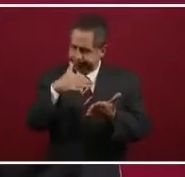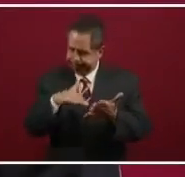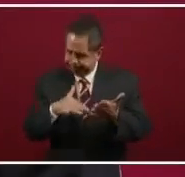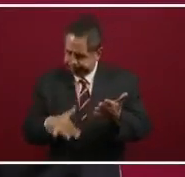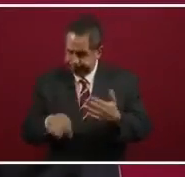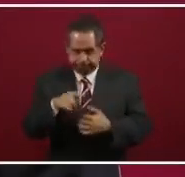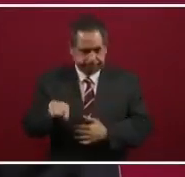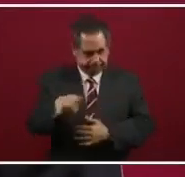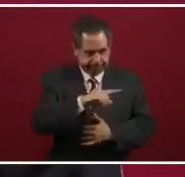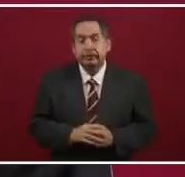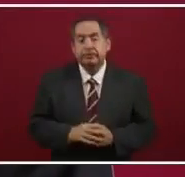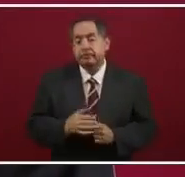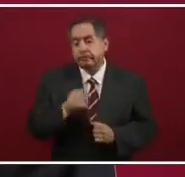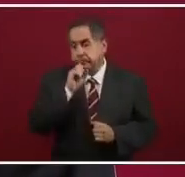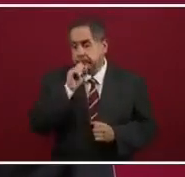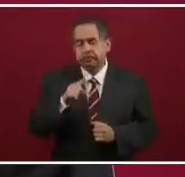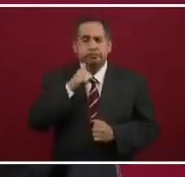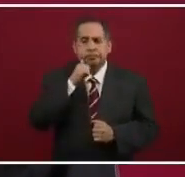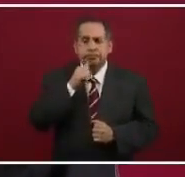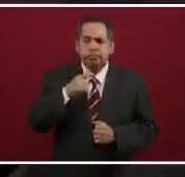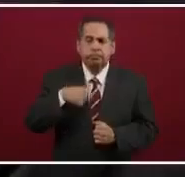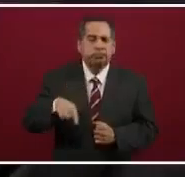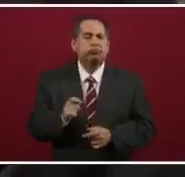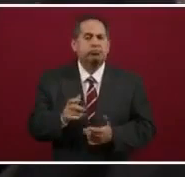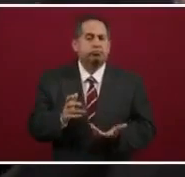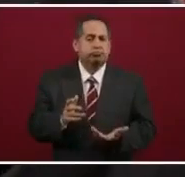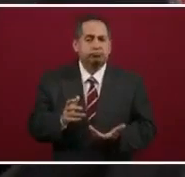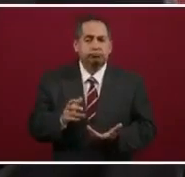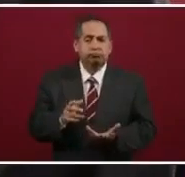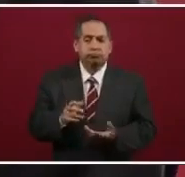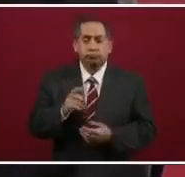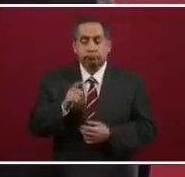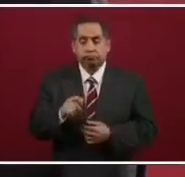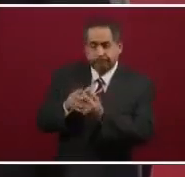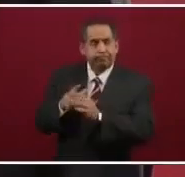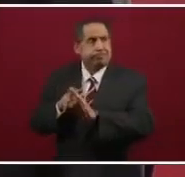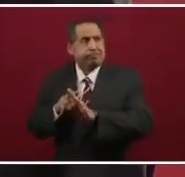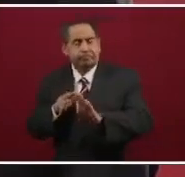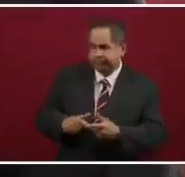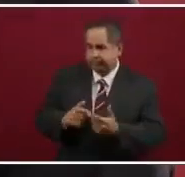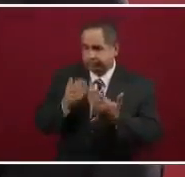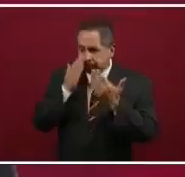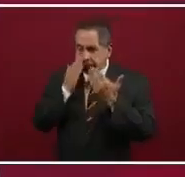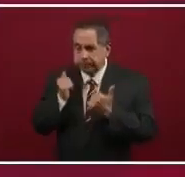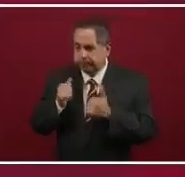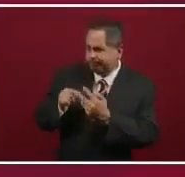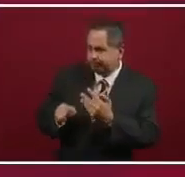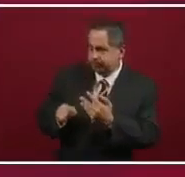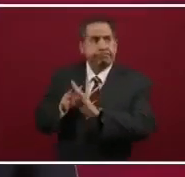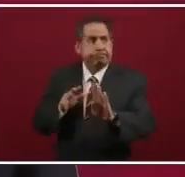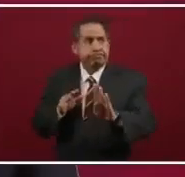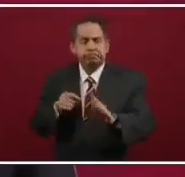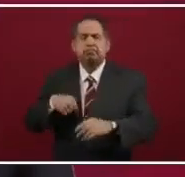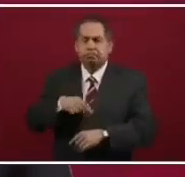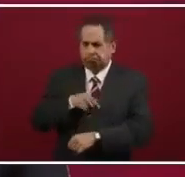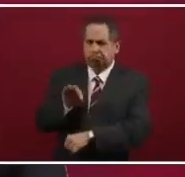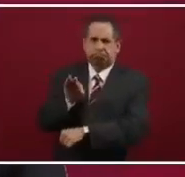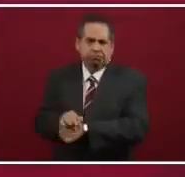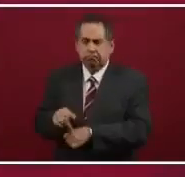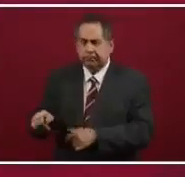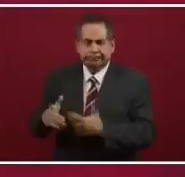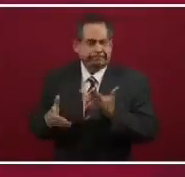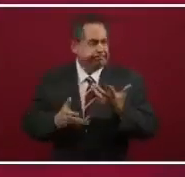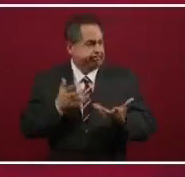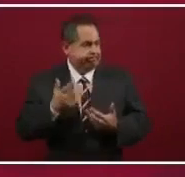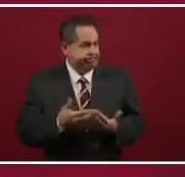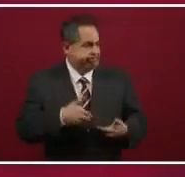y siempre vamos a estar defendiendo a los que por necesidad, por hambre, tienen que emigrar, se ven obligados a emigrar